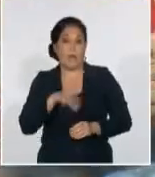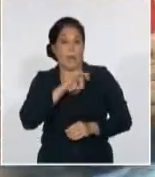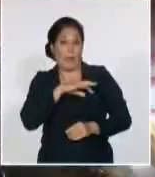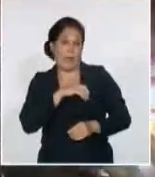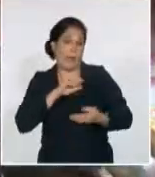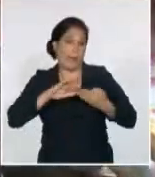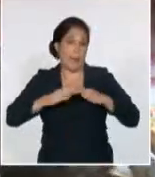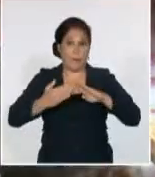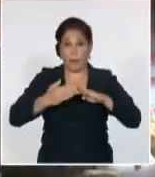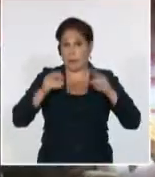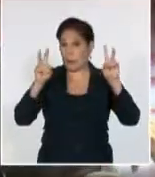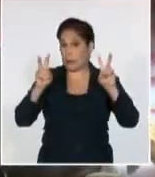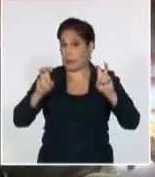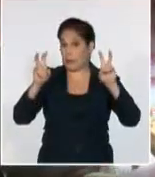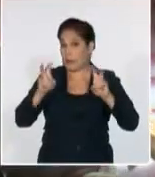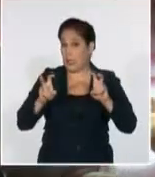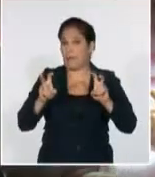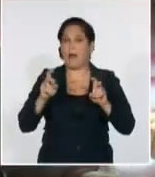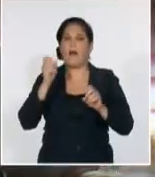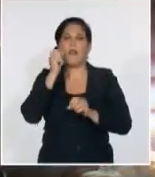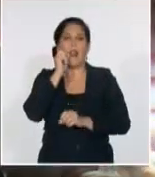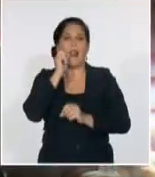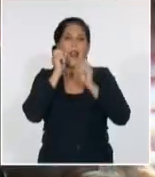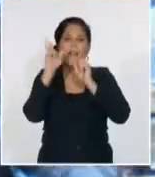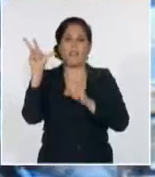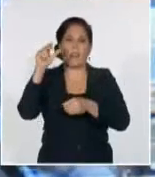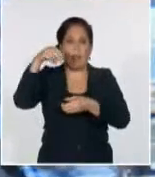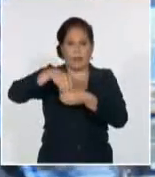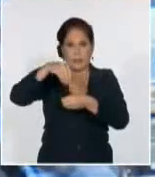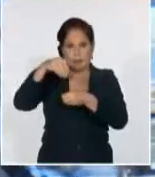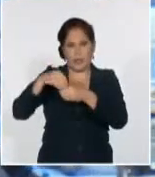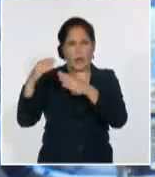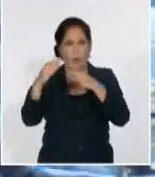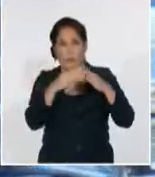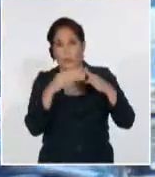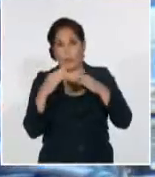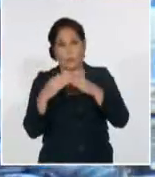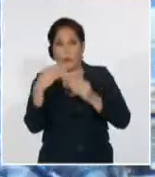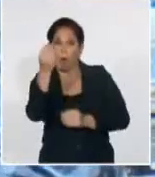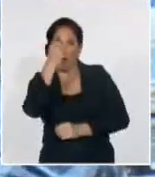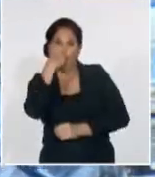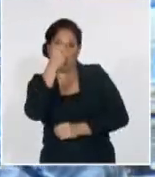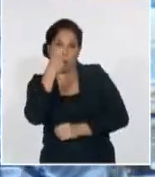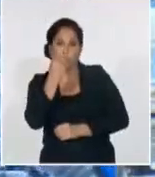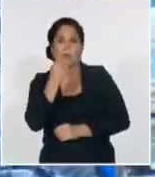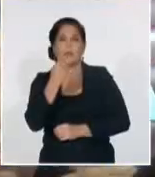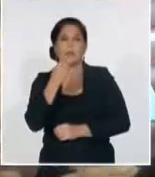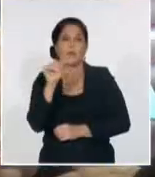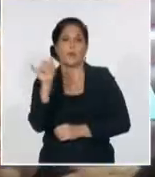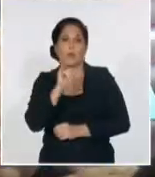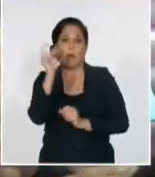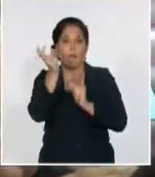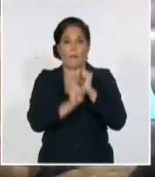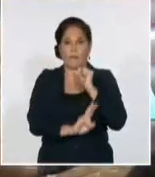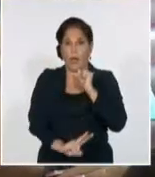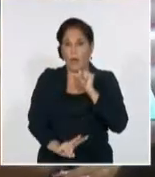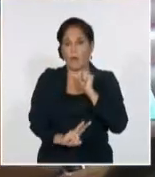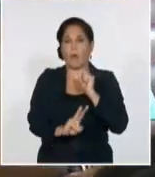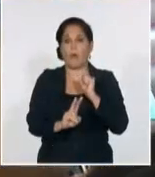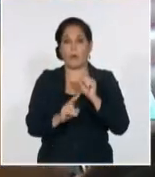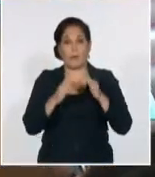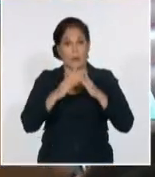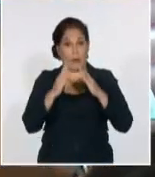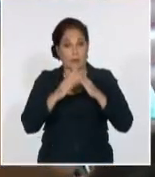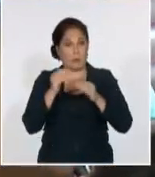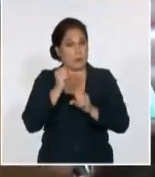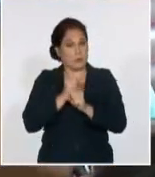además temas como la vida interna, la atención a las comunidades, la soberanía alimentaria, la formación de valores desde el hogar, el